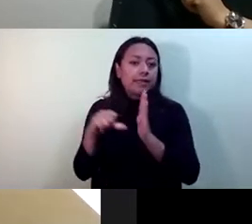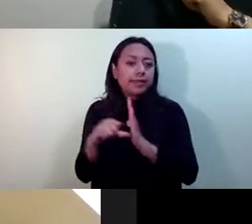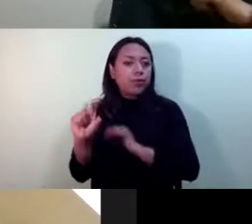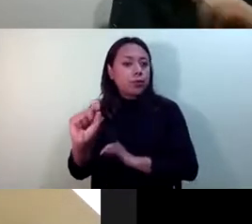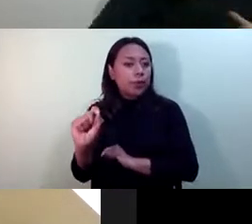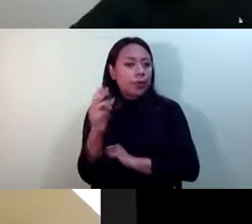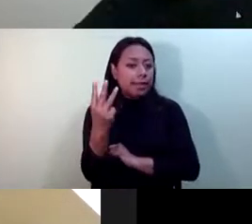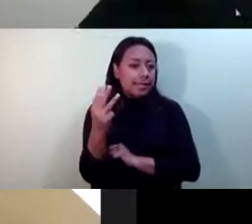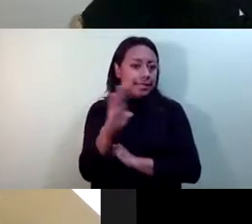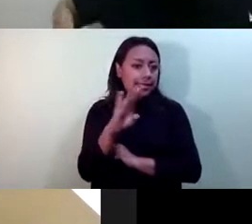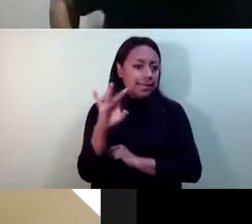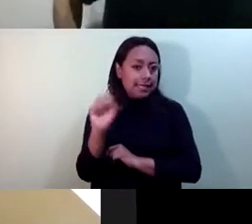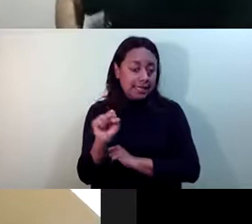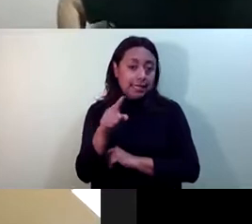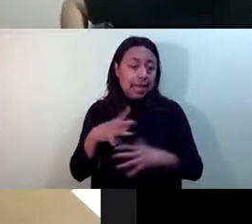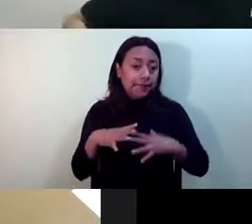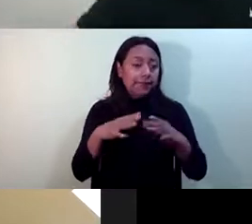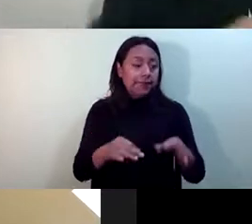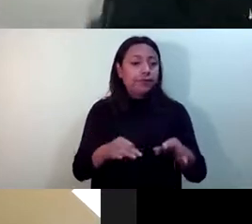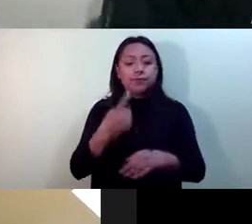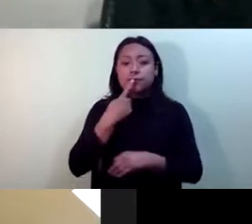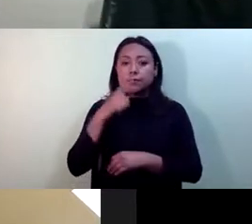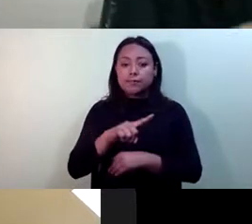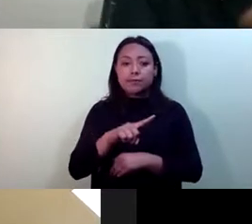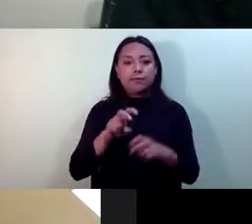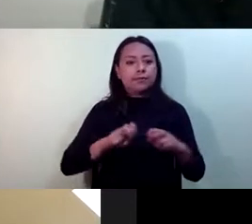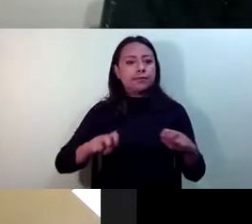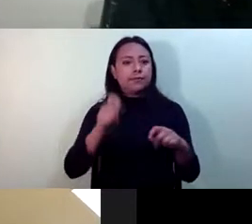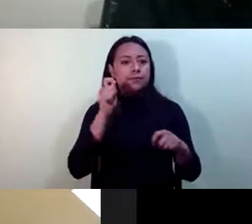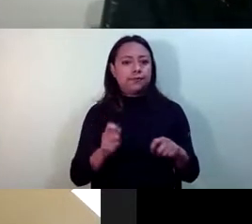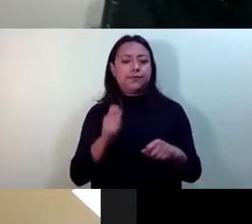se fundamenta la demanda del tribunal, el tribunal